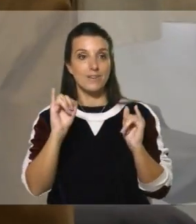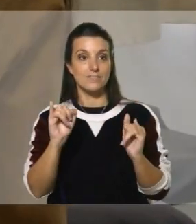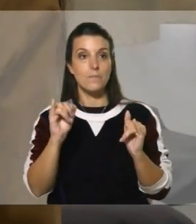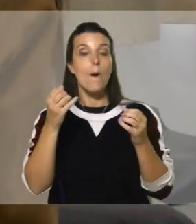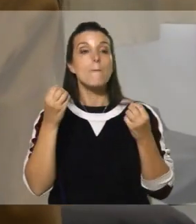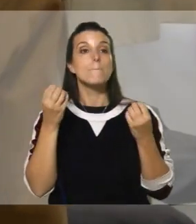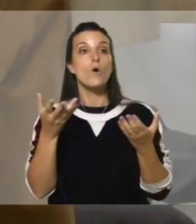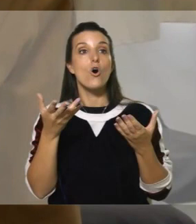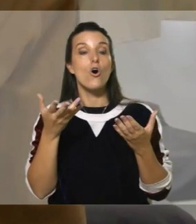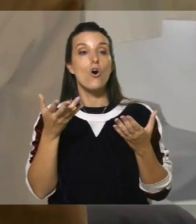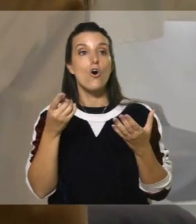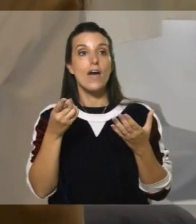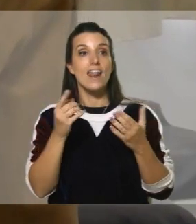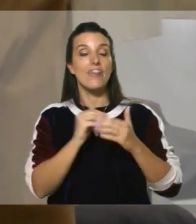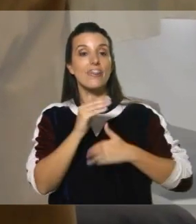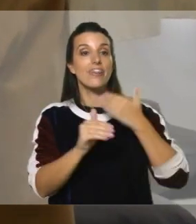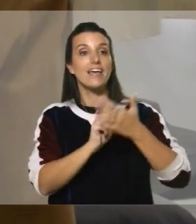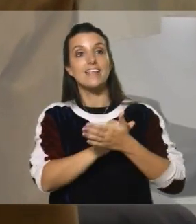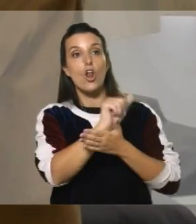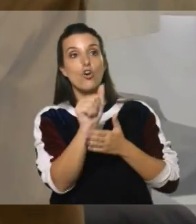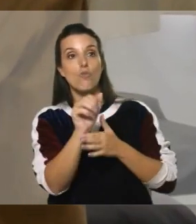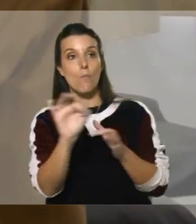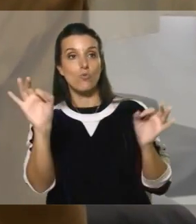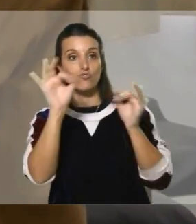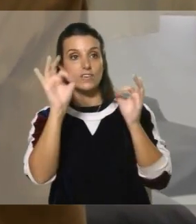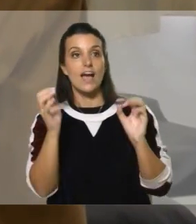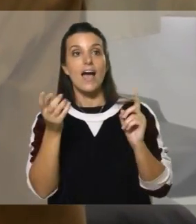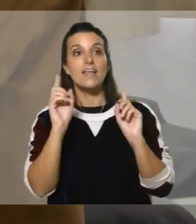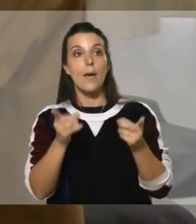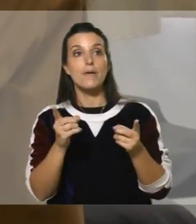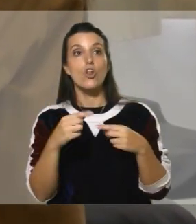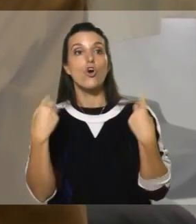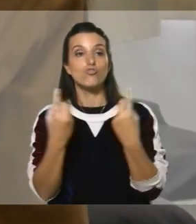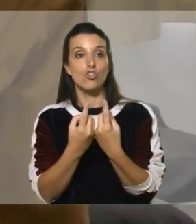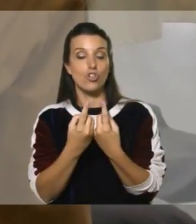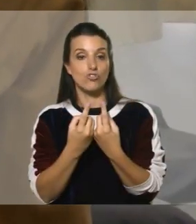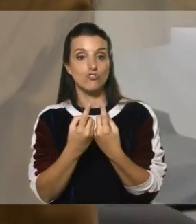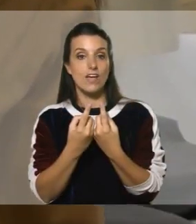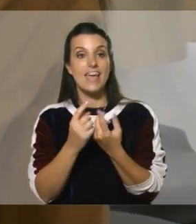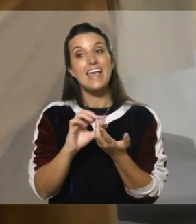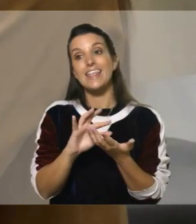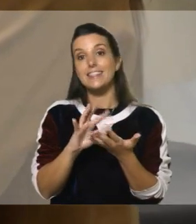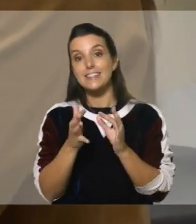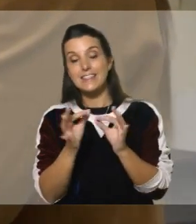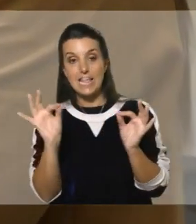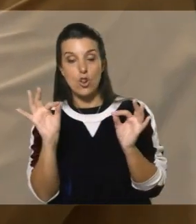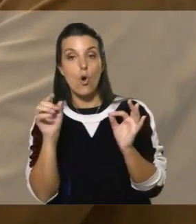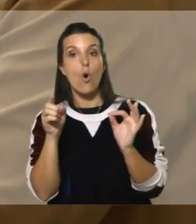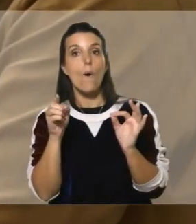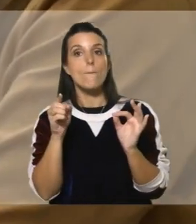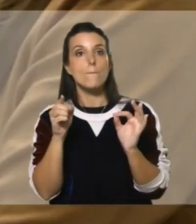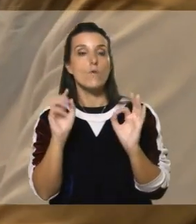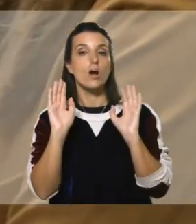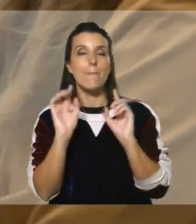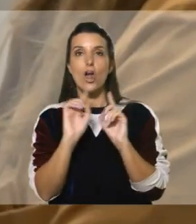este en el en el desarrollo de la música y sobre todo porque nosotros el estilo que tocamos es un estilo de